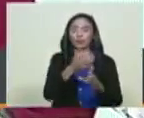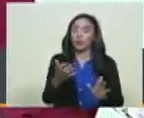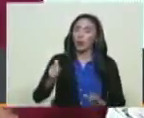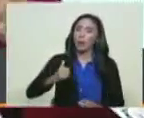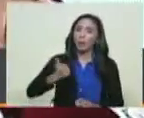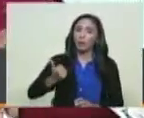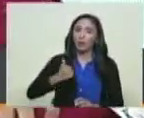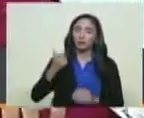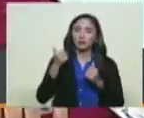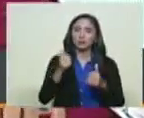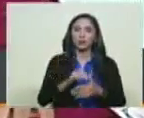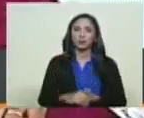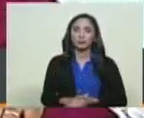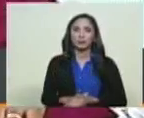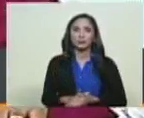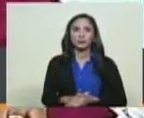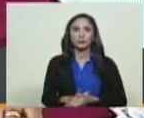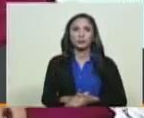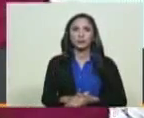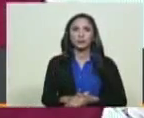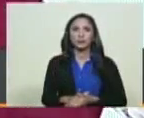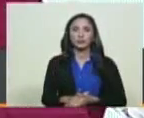y enriquecedora